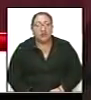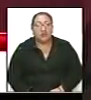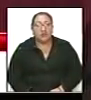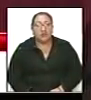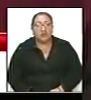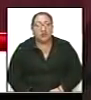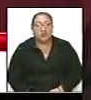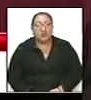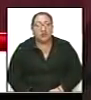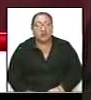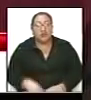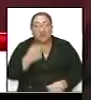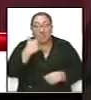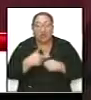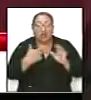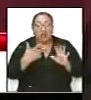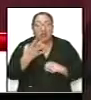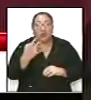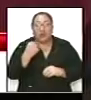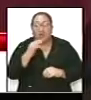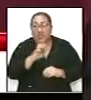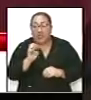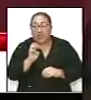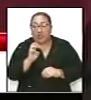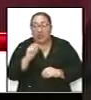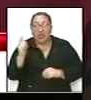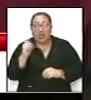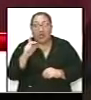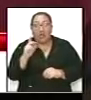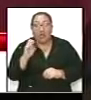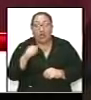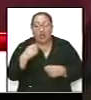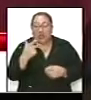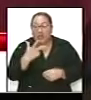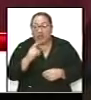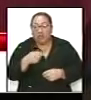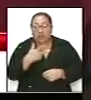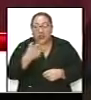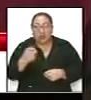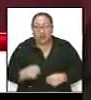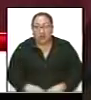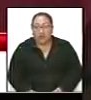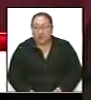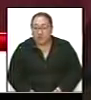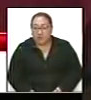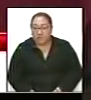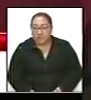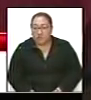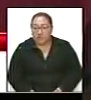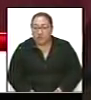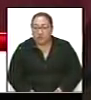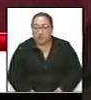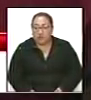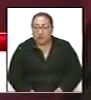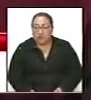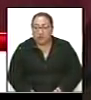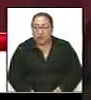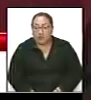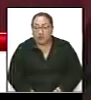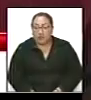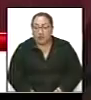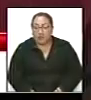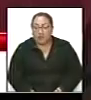de 84, en enero al general Donaire le dan 3.300. En febrero le dan